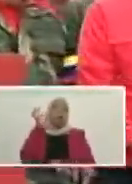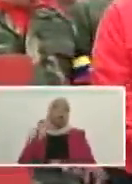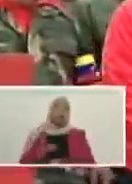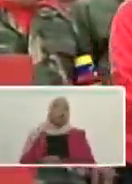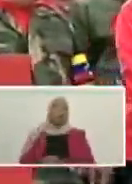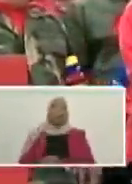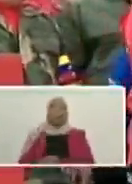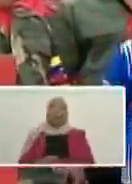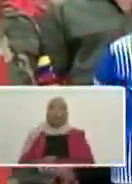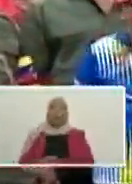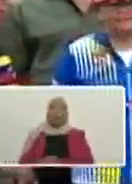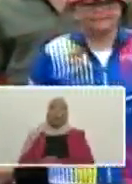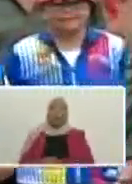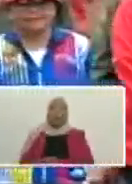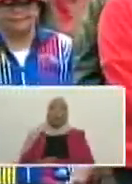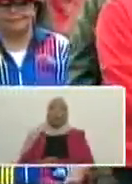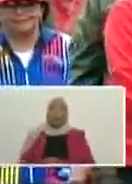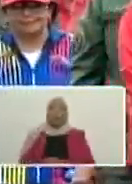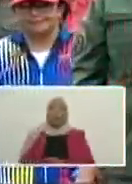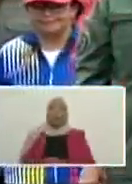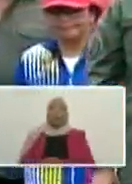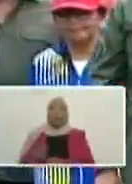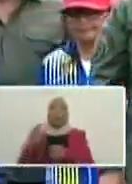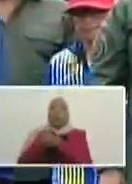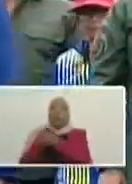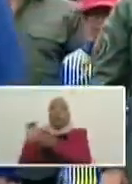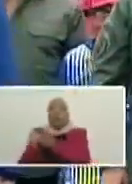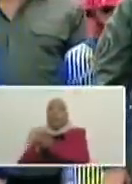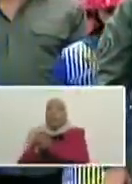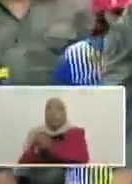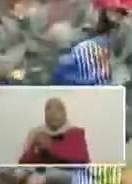Al trote, bueno. Compañeros, compañeras.